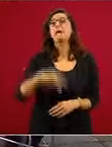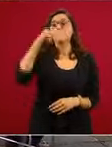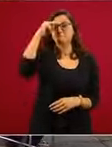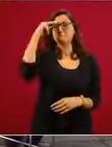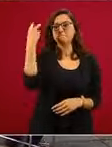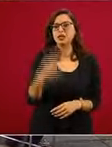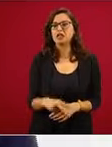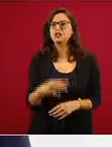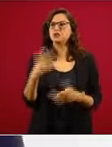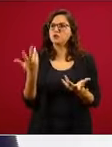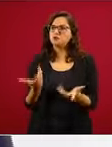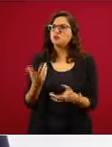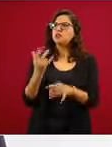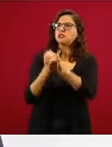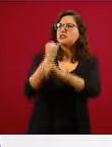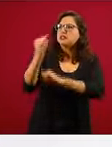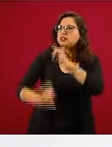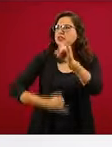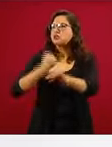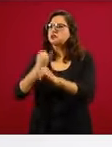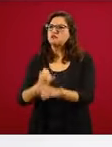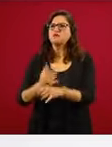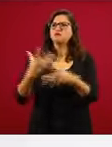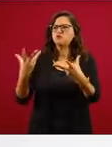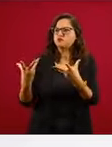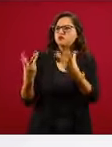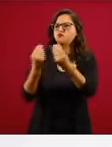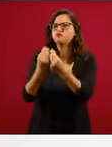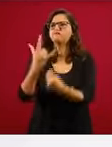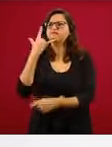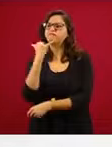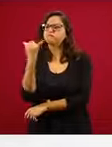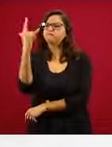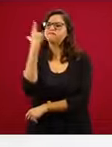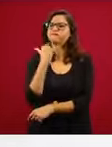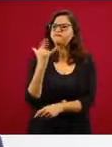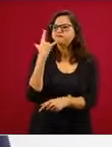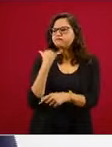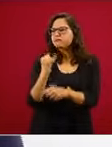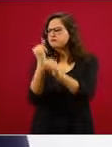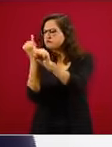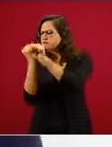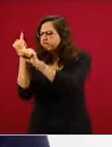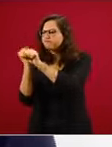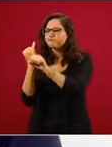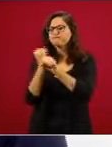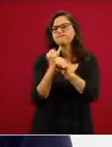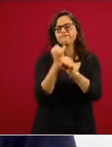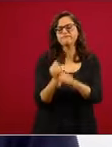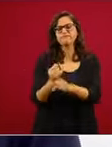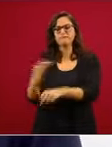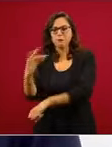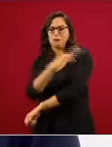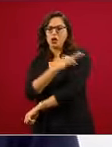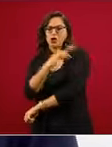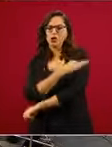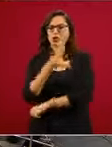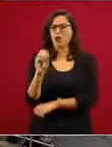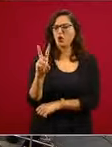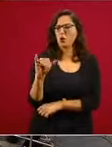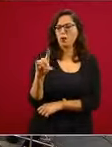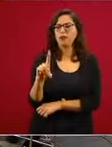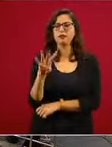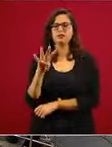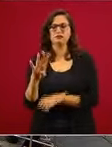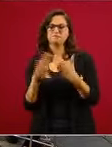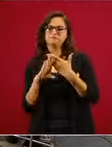esfuerzos internacionales para desarrollar una vacuna contra el COVID-19.